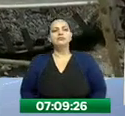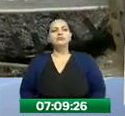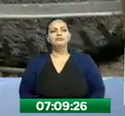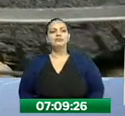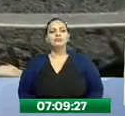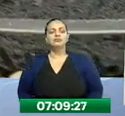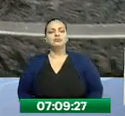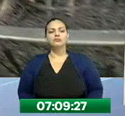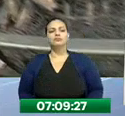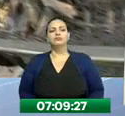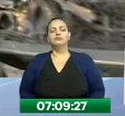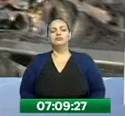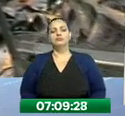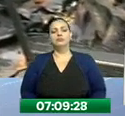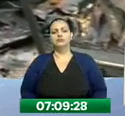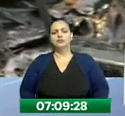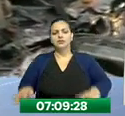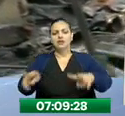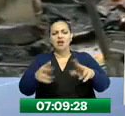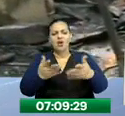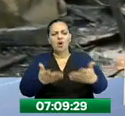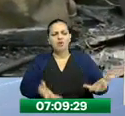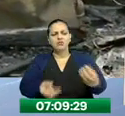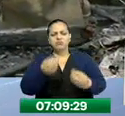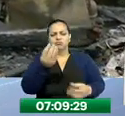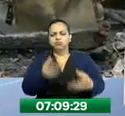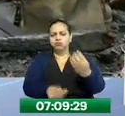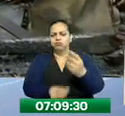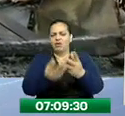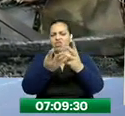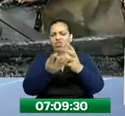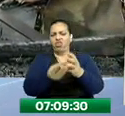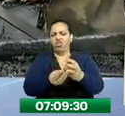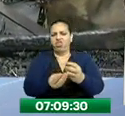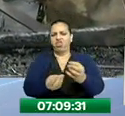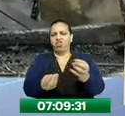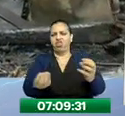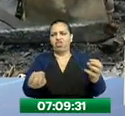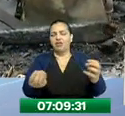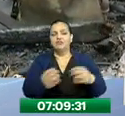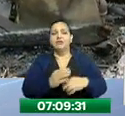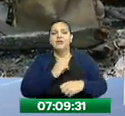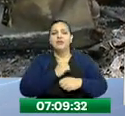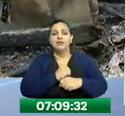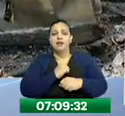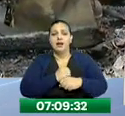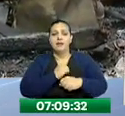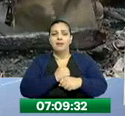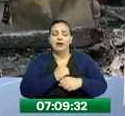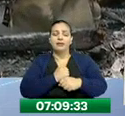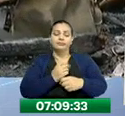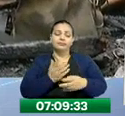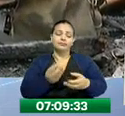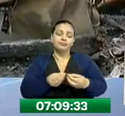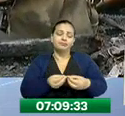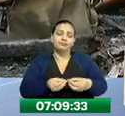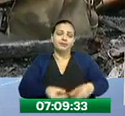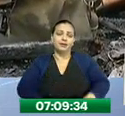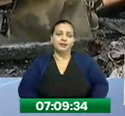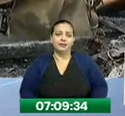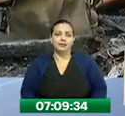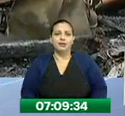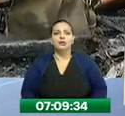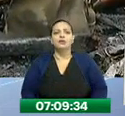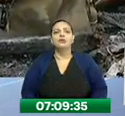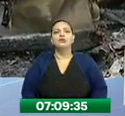consumido. Obviamente hemos perdido un negocio, como usted puede notar, más de 12 lavadoras,